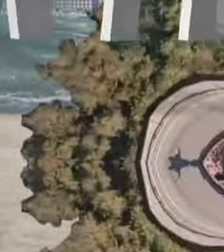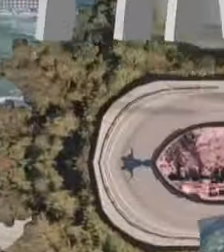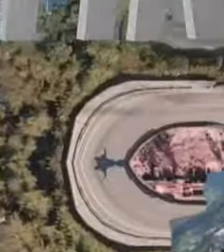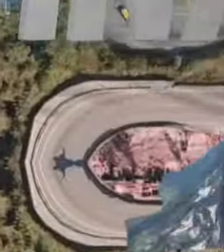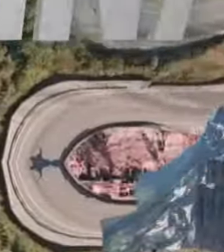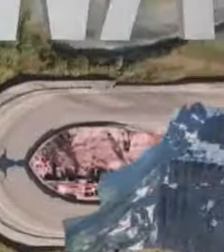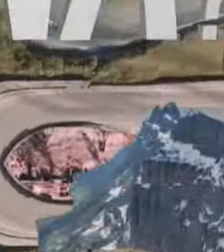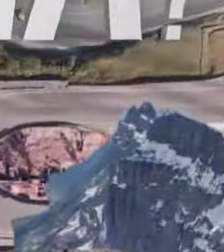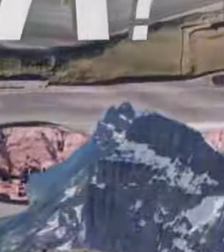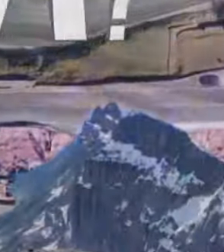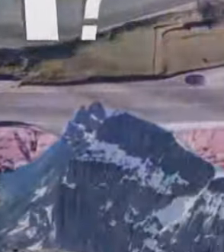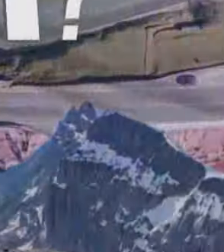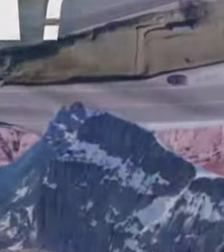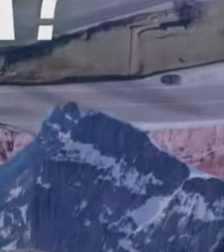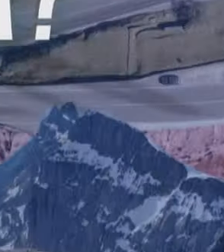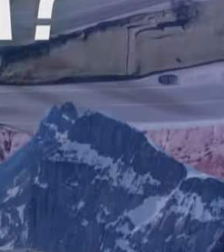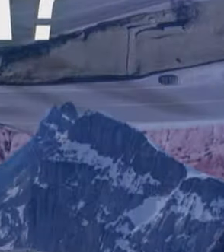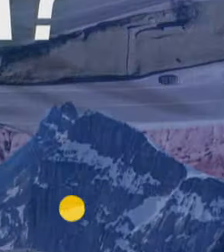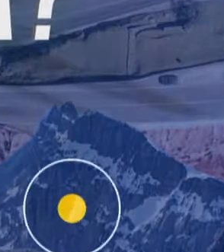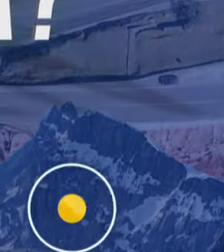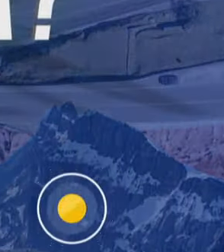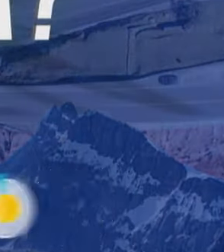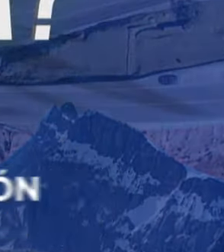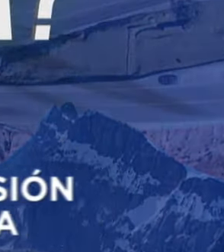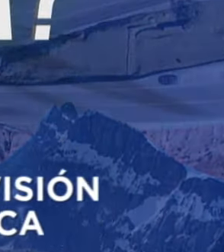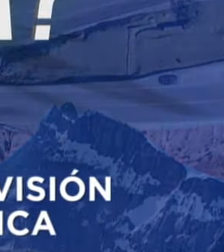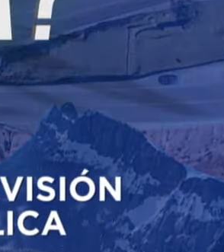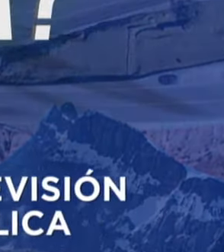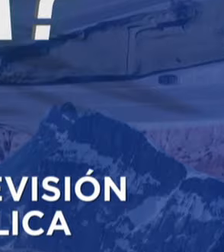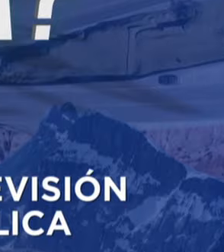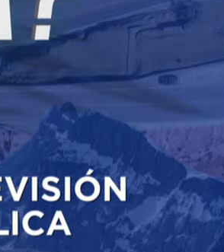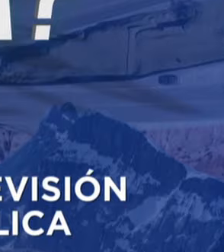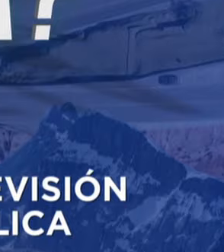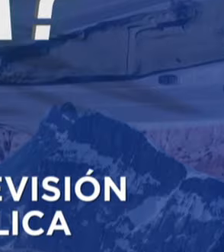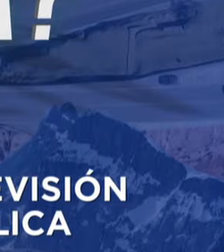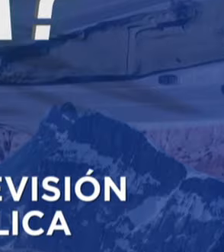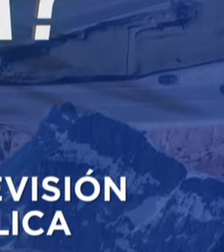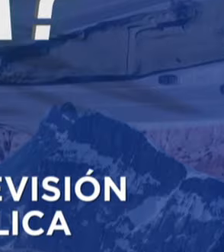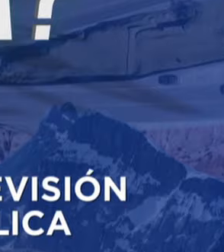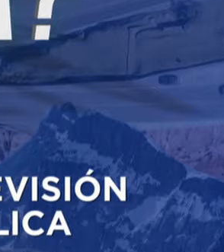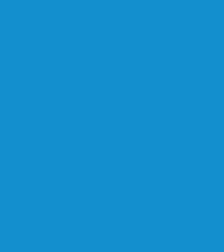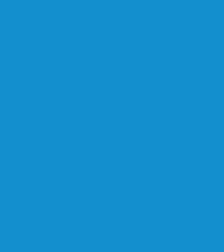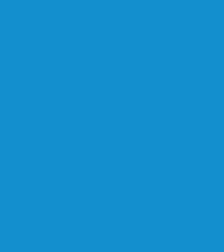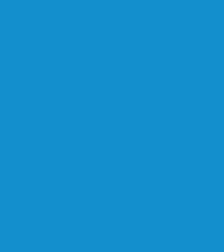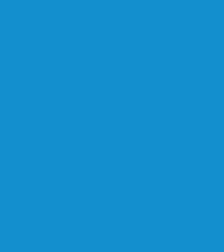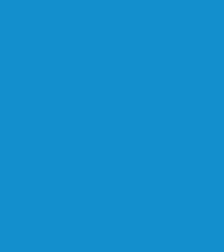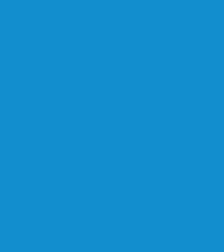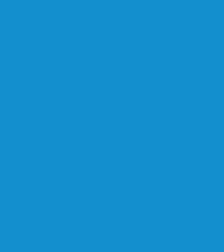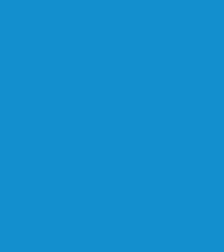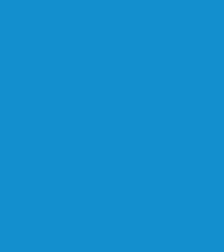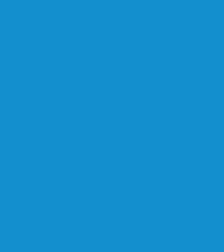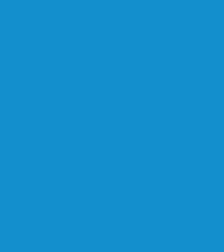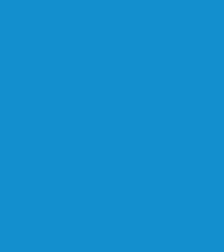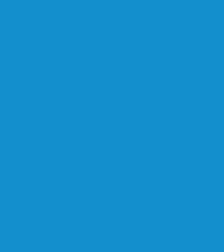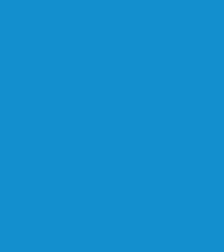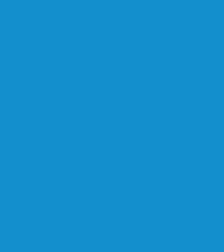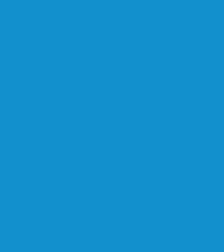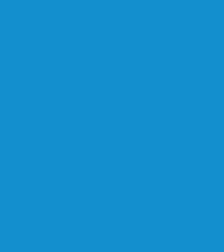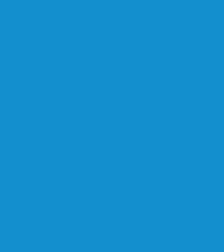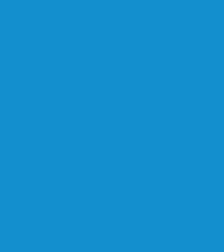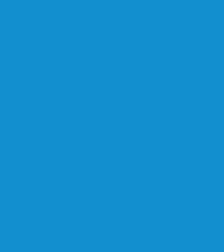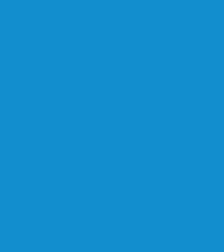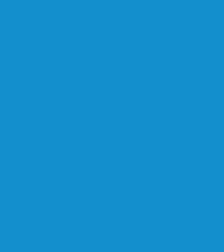Argentina, horario especial, viernes a las 18:30, Televisión Pública. Pepsi en